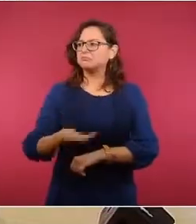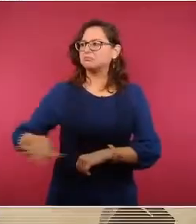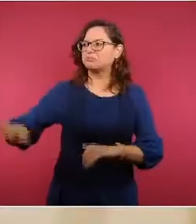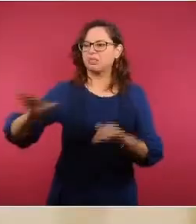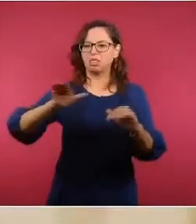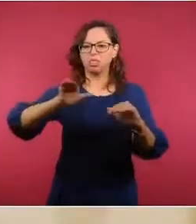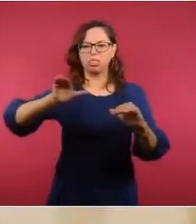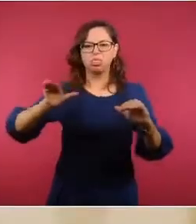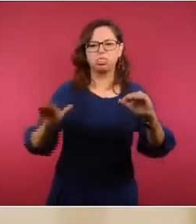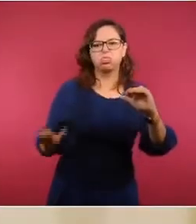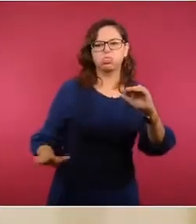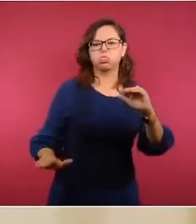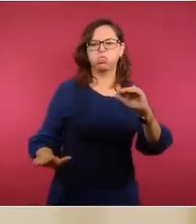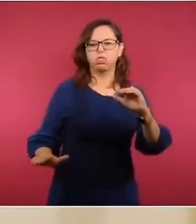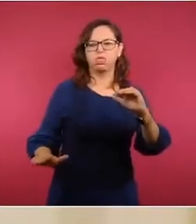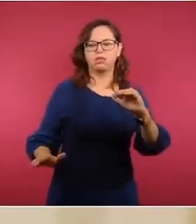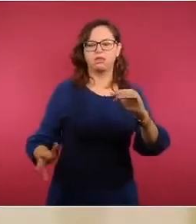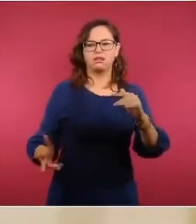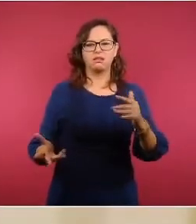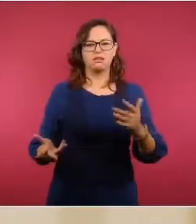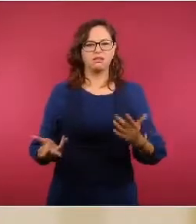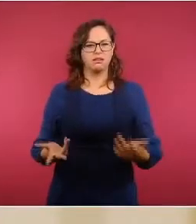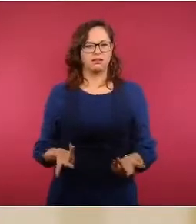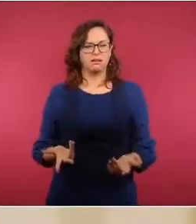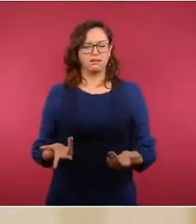y la desigualdad es de los peores